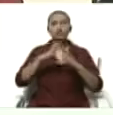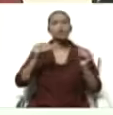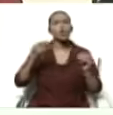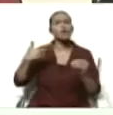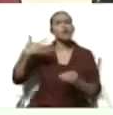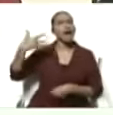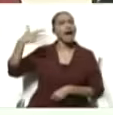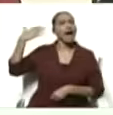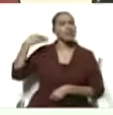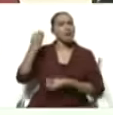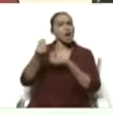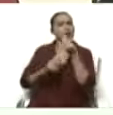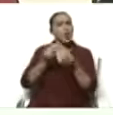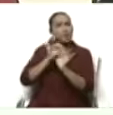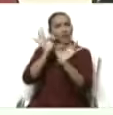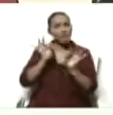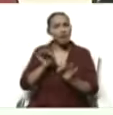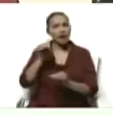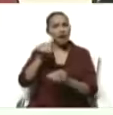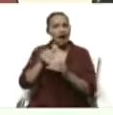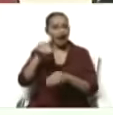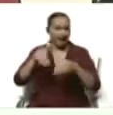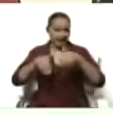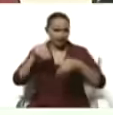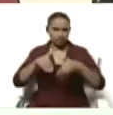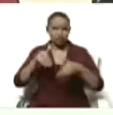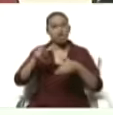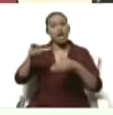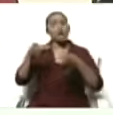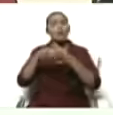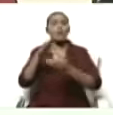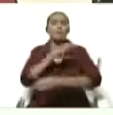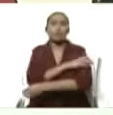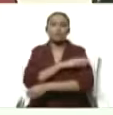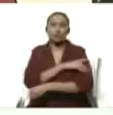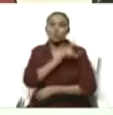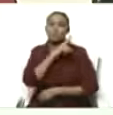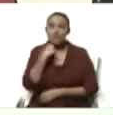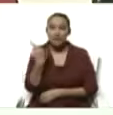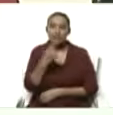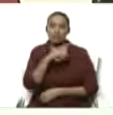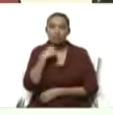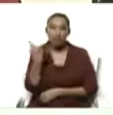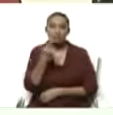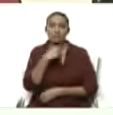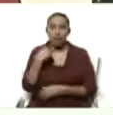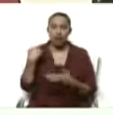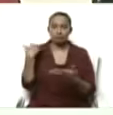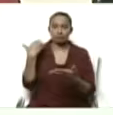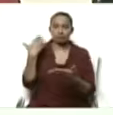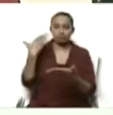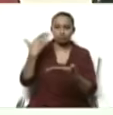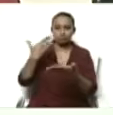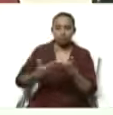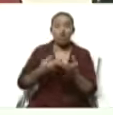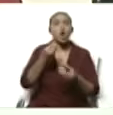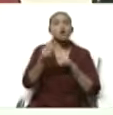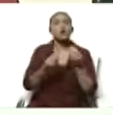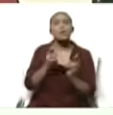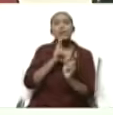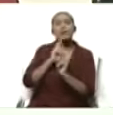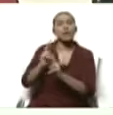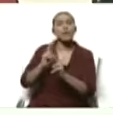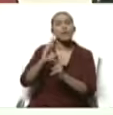anteriores donde ellos perdieron y Cuál ha sido su respuesta posterior a los resultados del cne